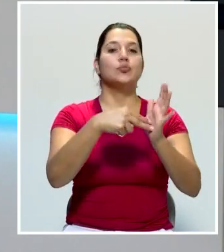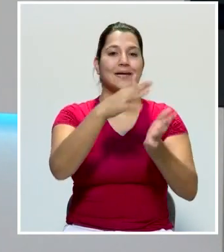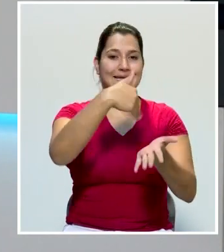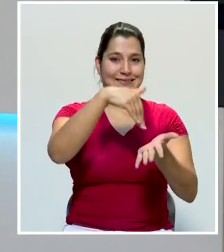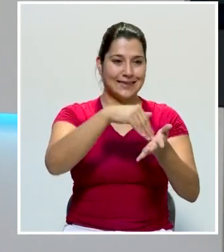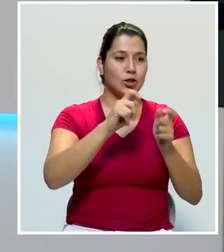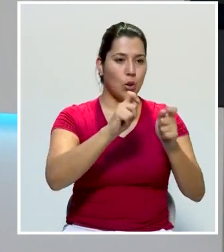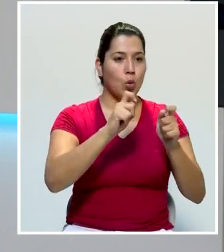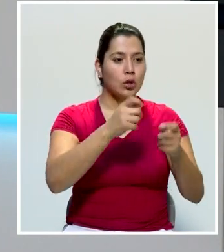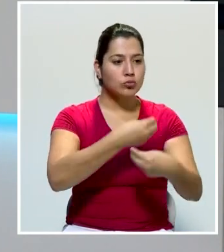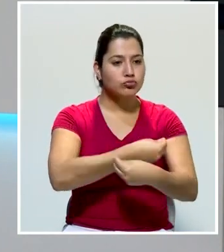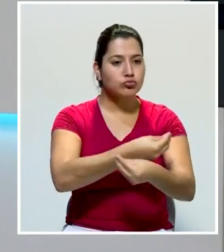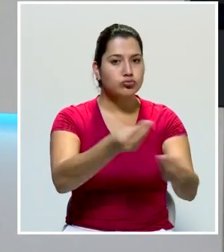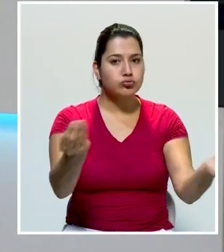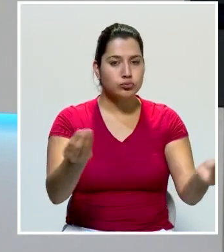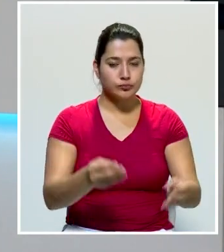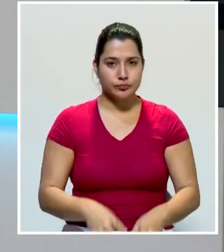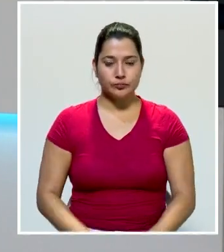los pedidos.